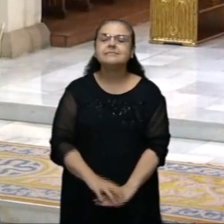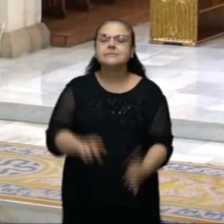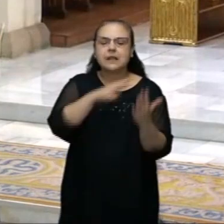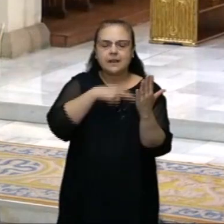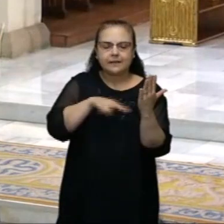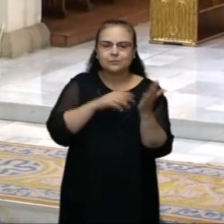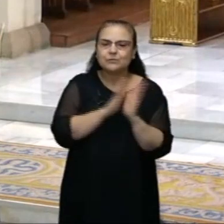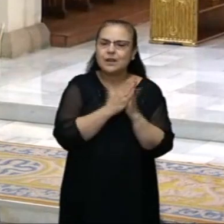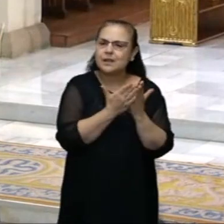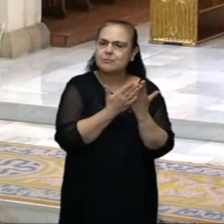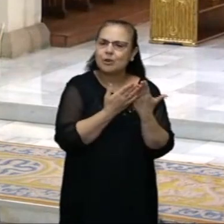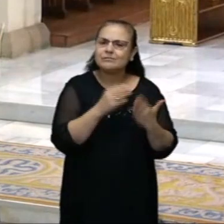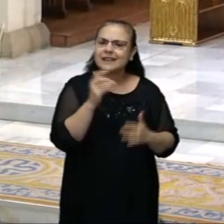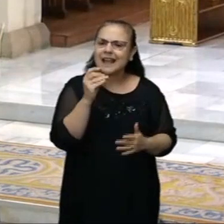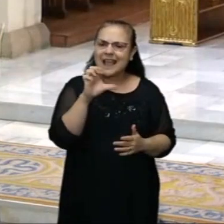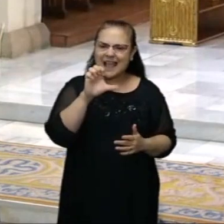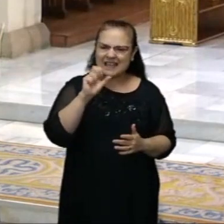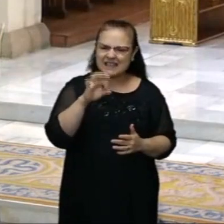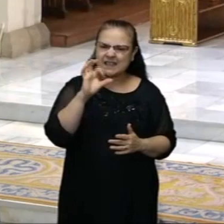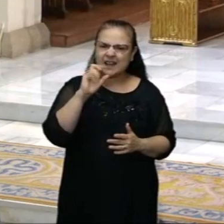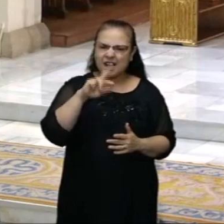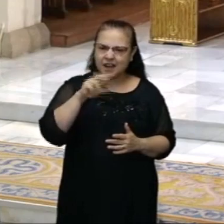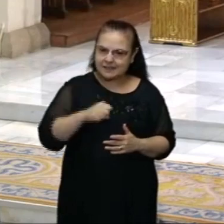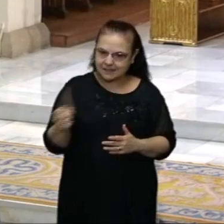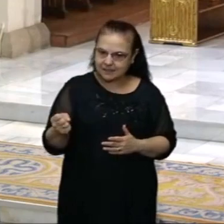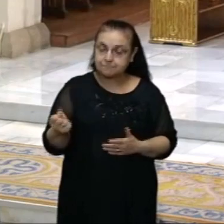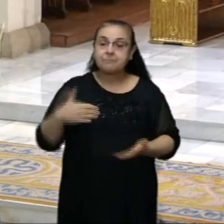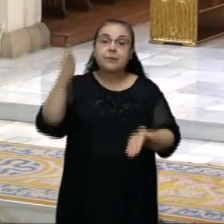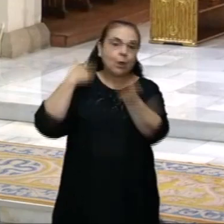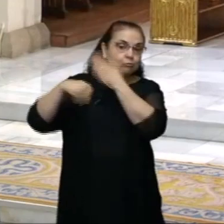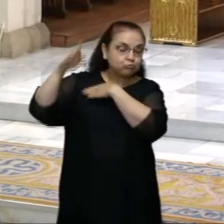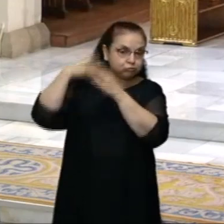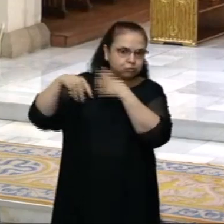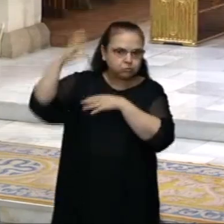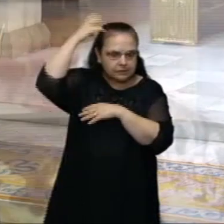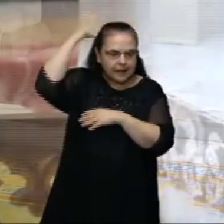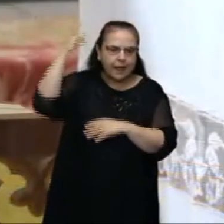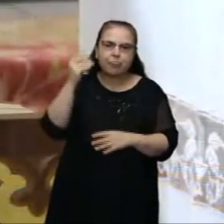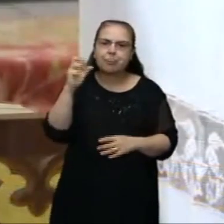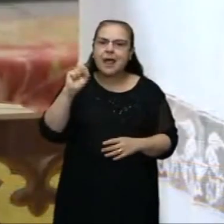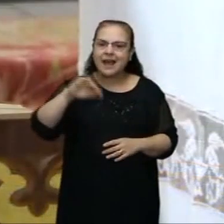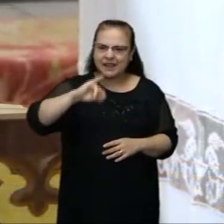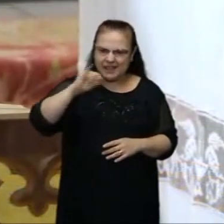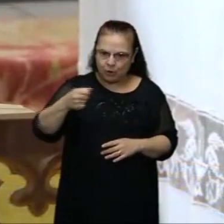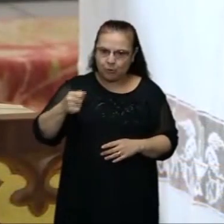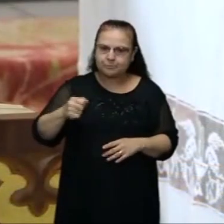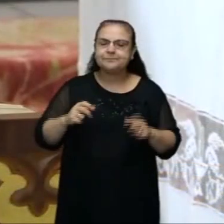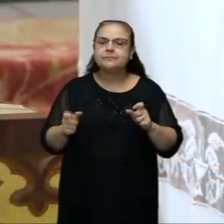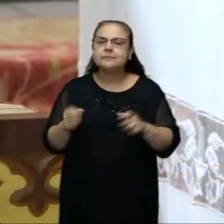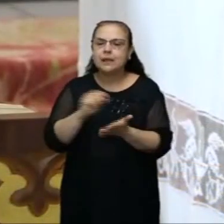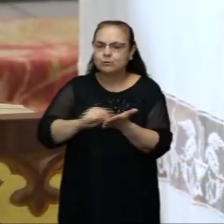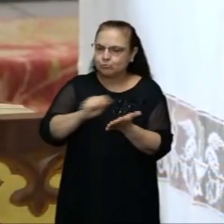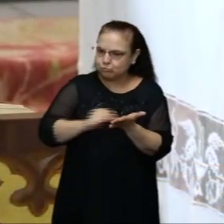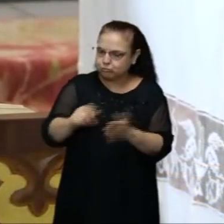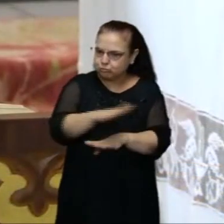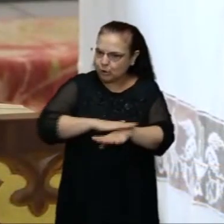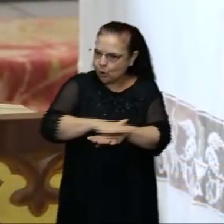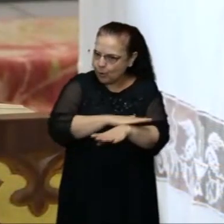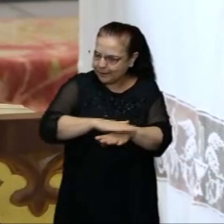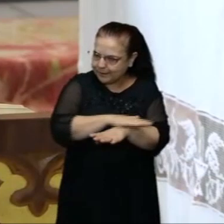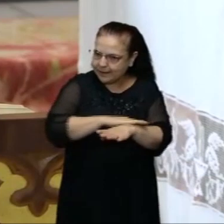Lectura del libro de Esdras. En aquellos días, el rey Darío escribió a los gobernantes de